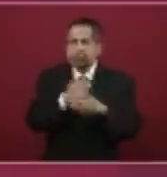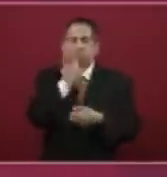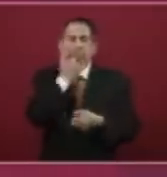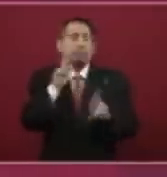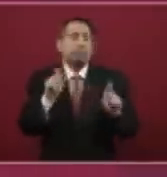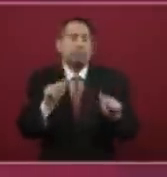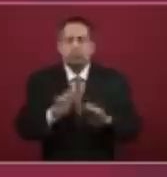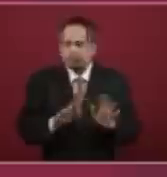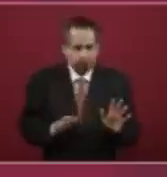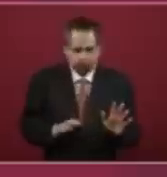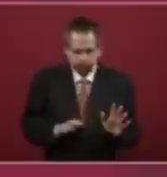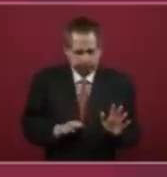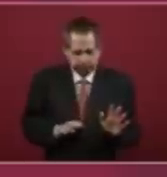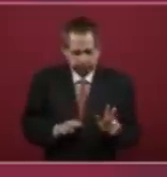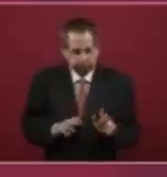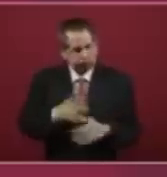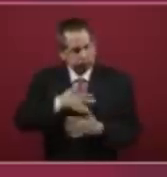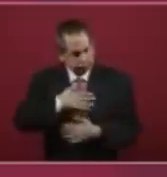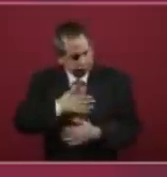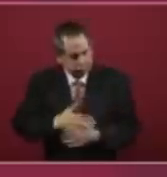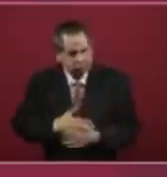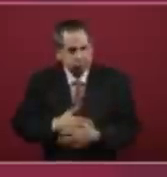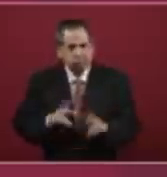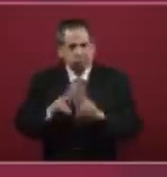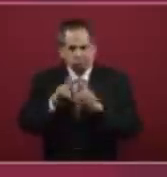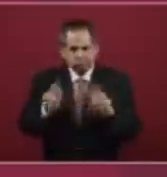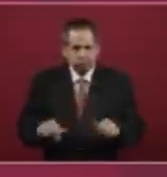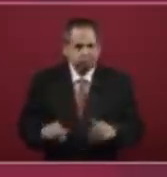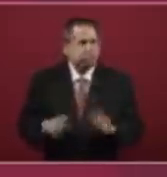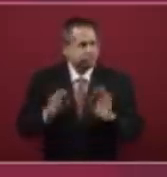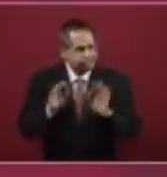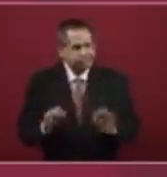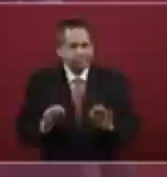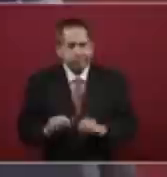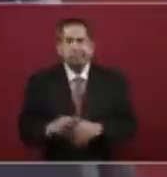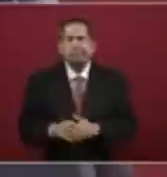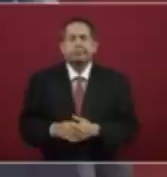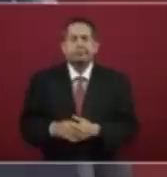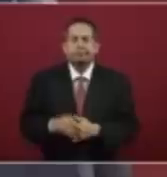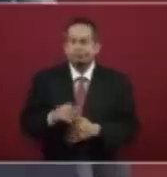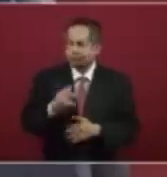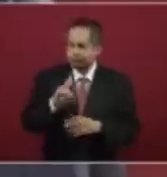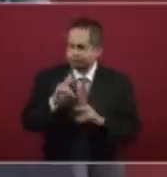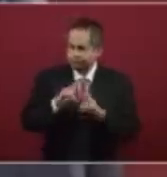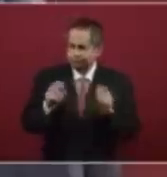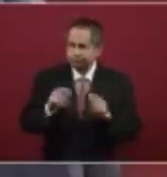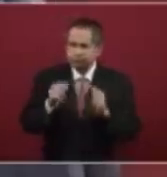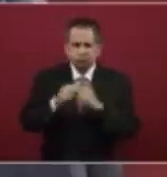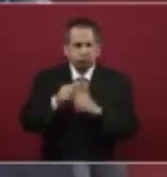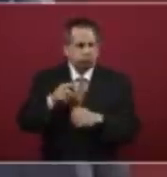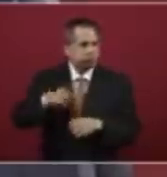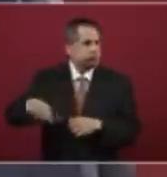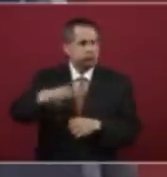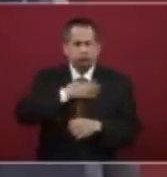como suele pasar en las dictaduras. No, paz con